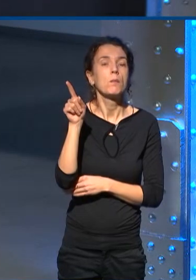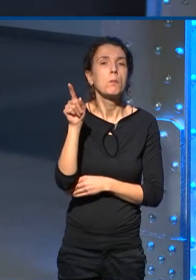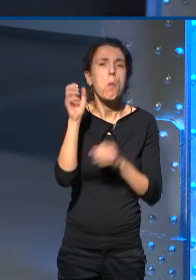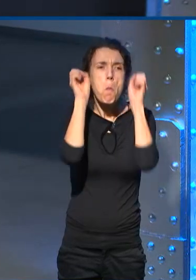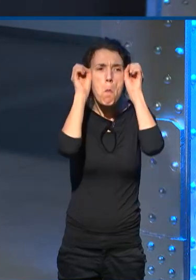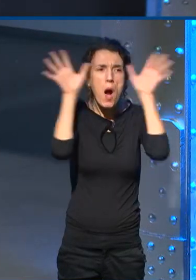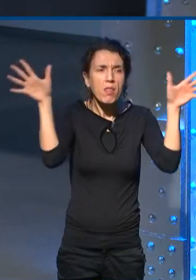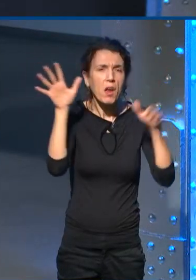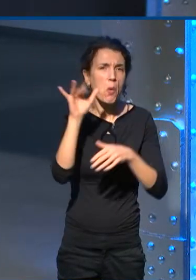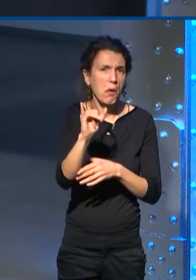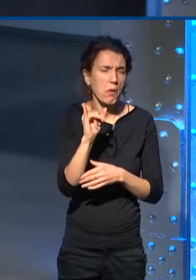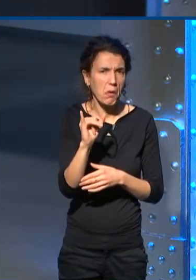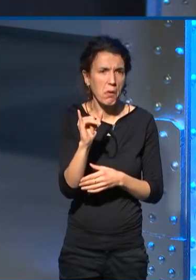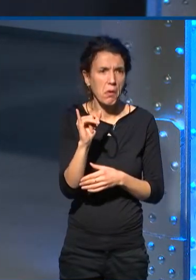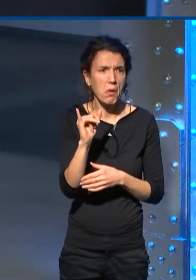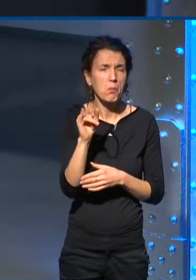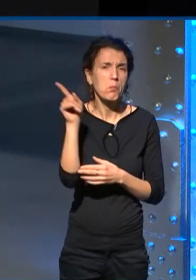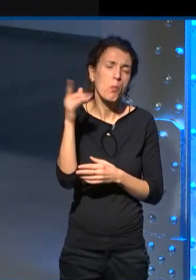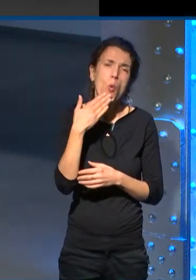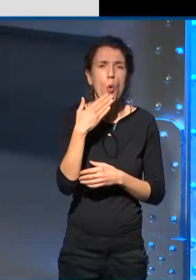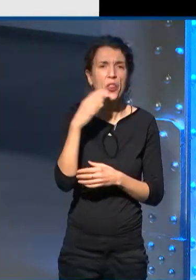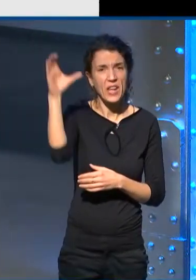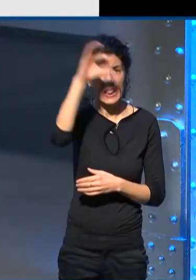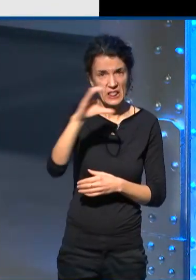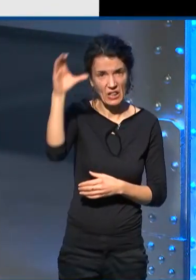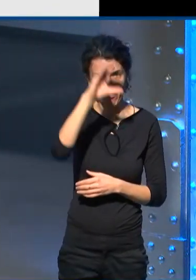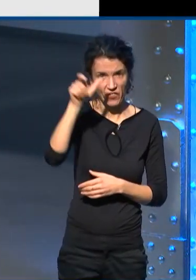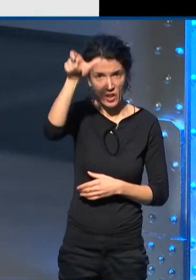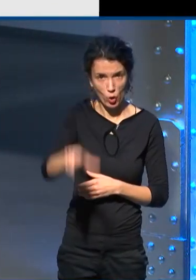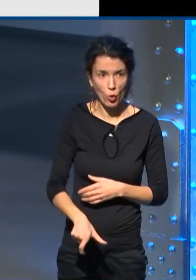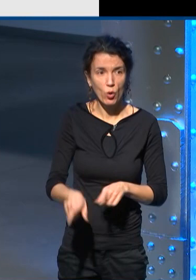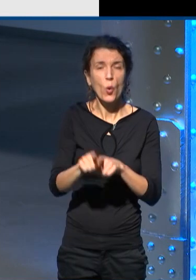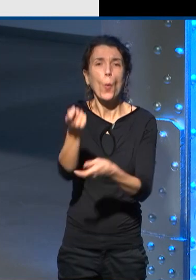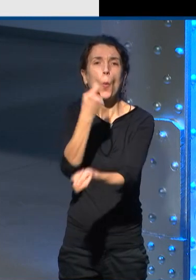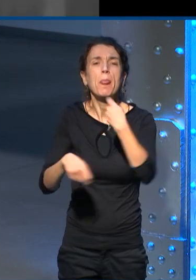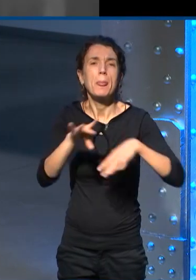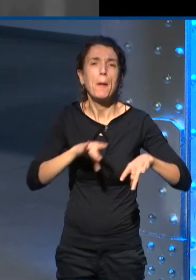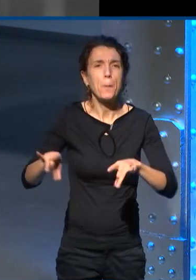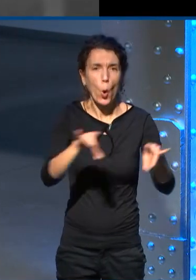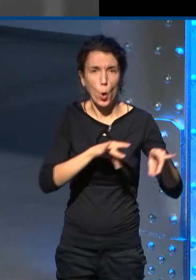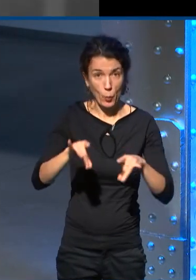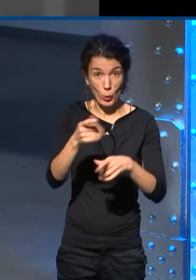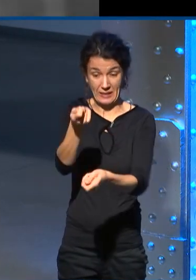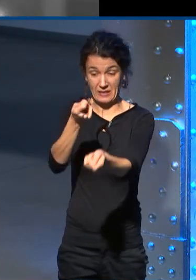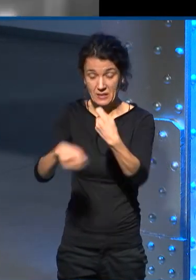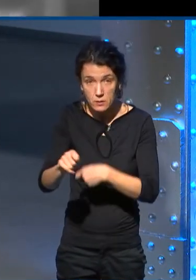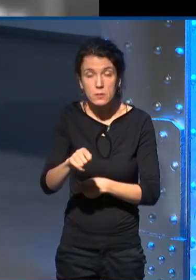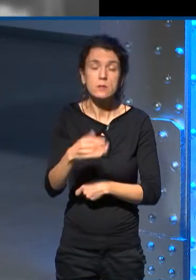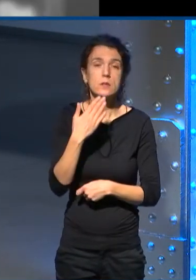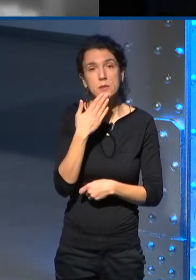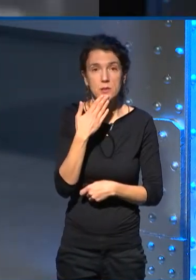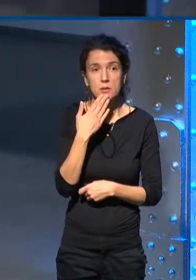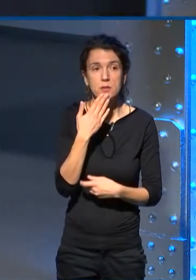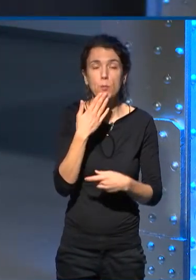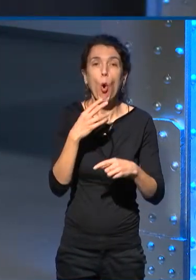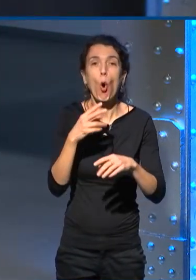marcianillo que, bueno, es un científico que inventa unos polvitos, y los polvitos son de la